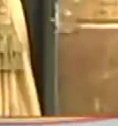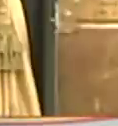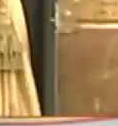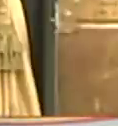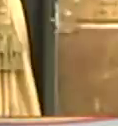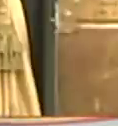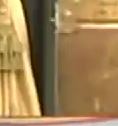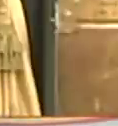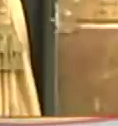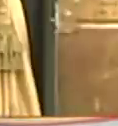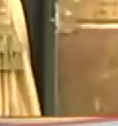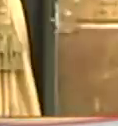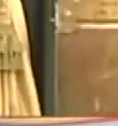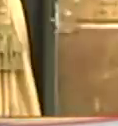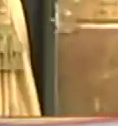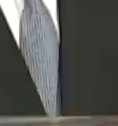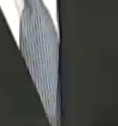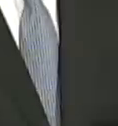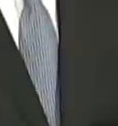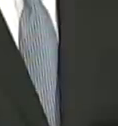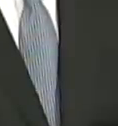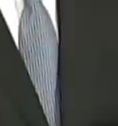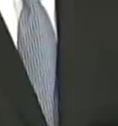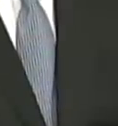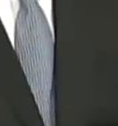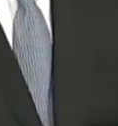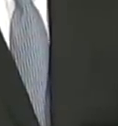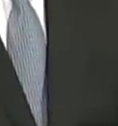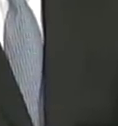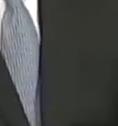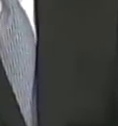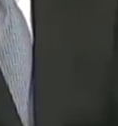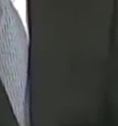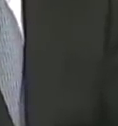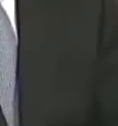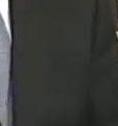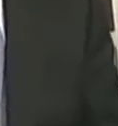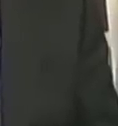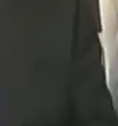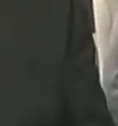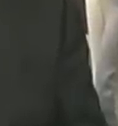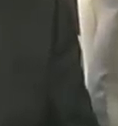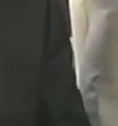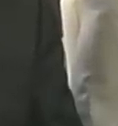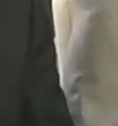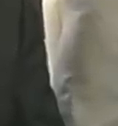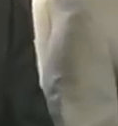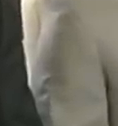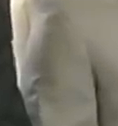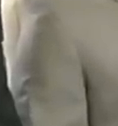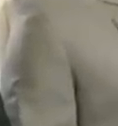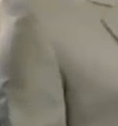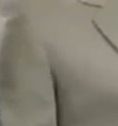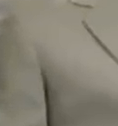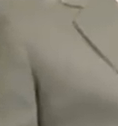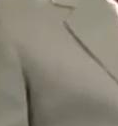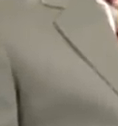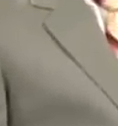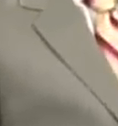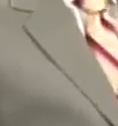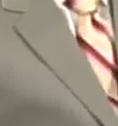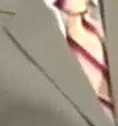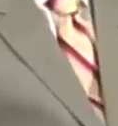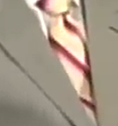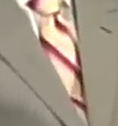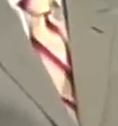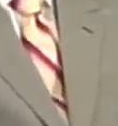fuerte, un CENIAT fuerte. Un nuevo sistema de vigilancia y aplicación del precio máximo de